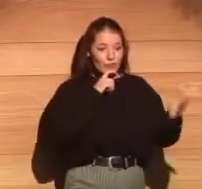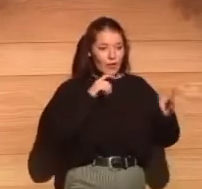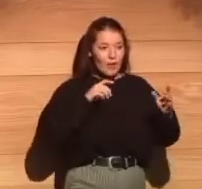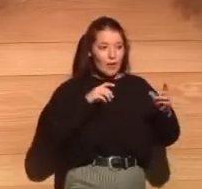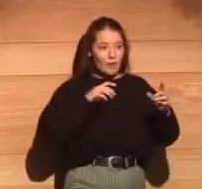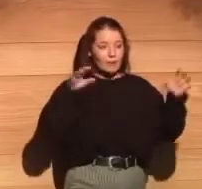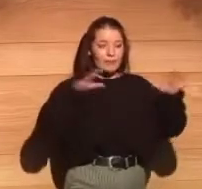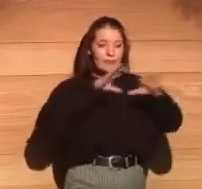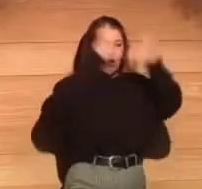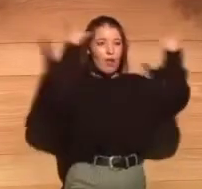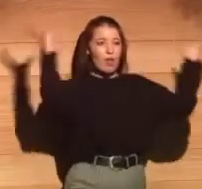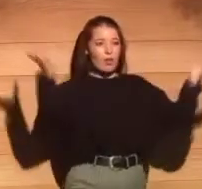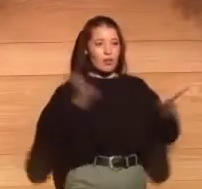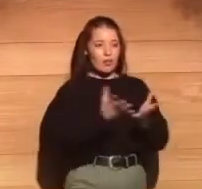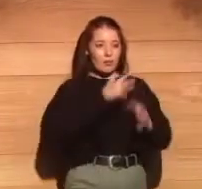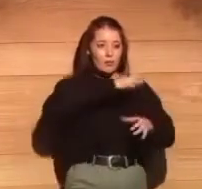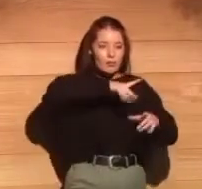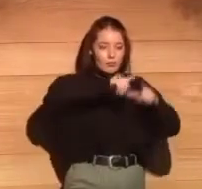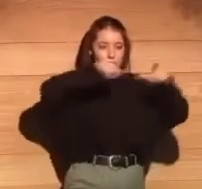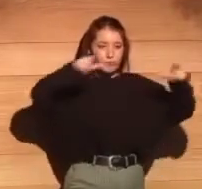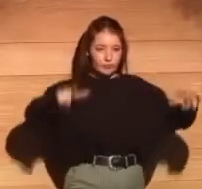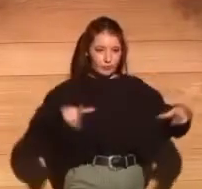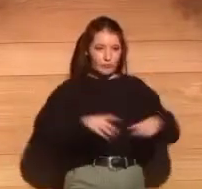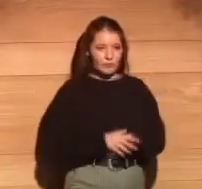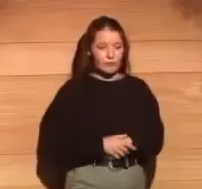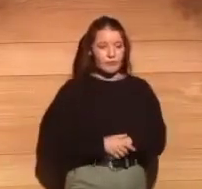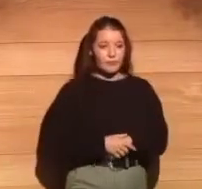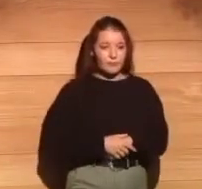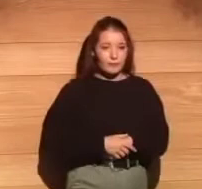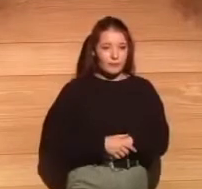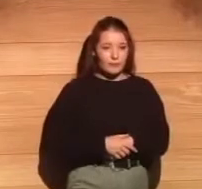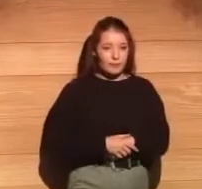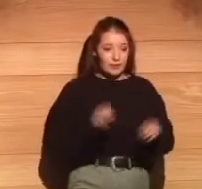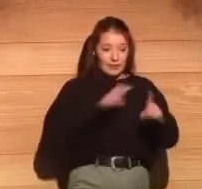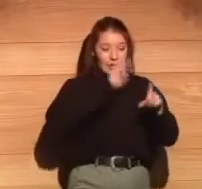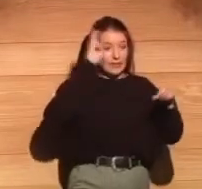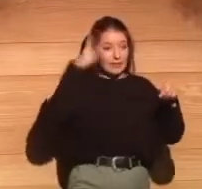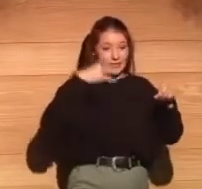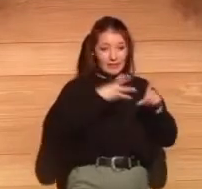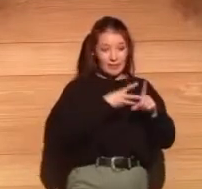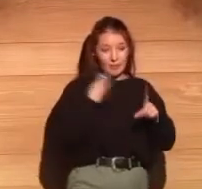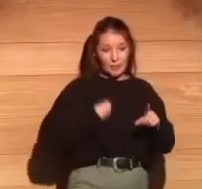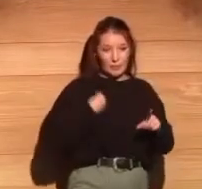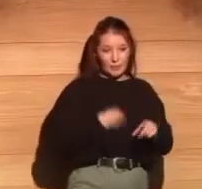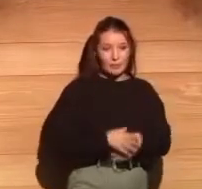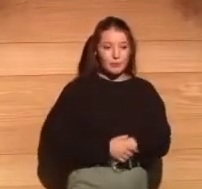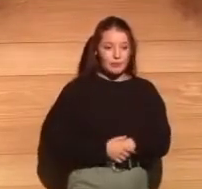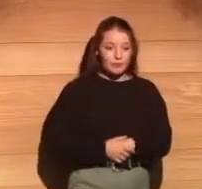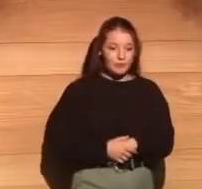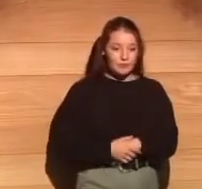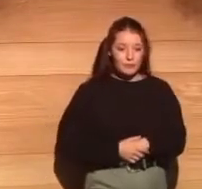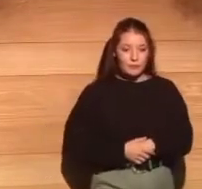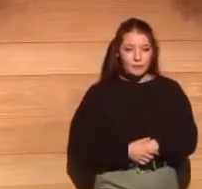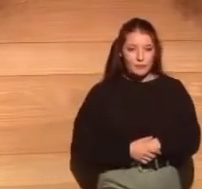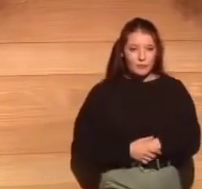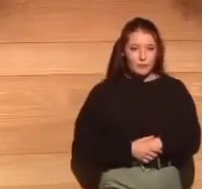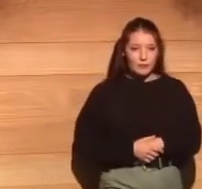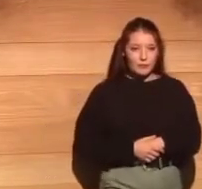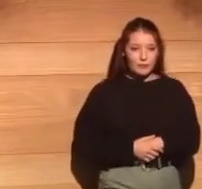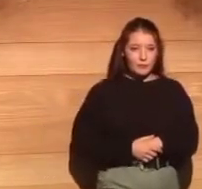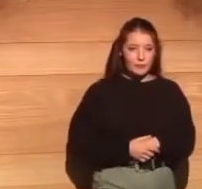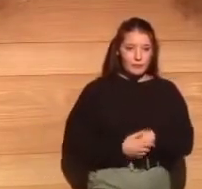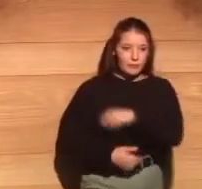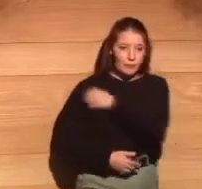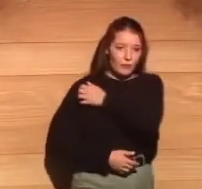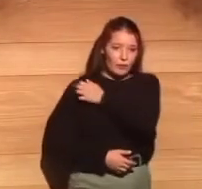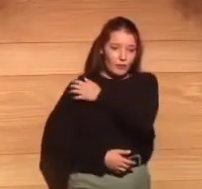ciberespacio, convertido en un verdadero campo de batalla actualmente por parte de todas las grandes potencias. Cierto, pero ¿no es